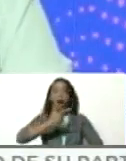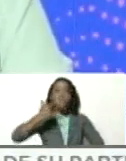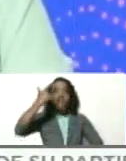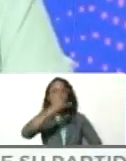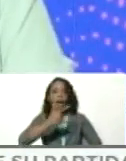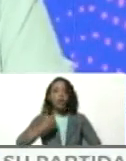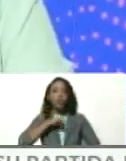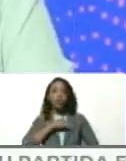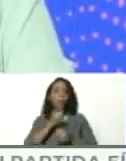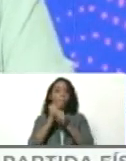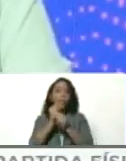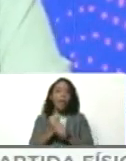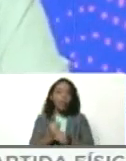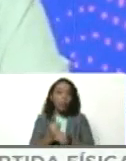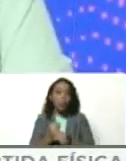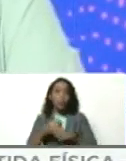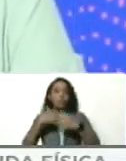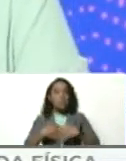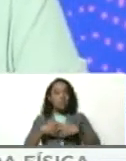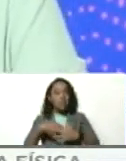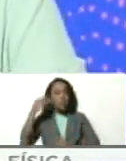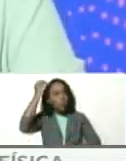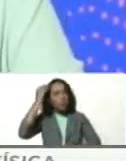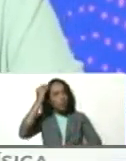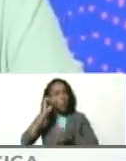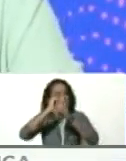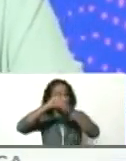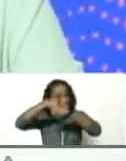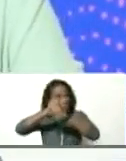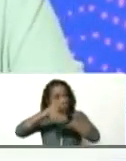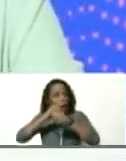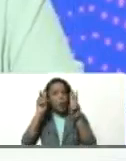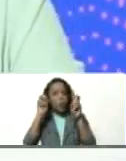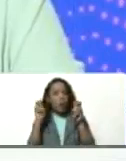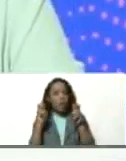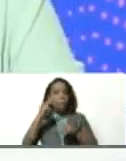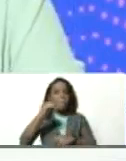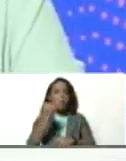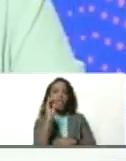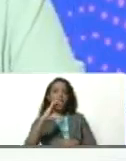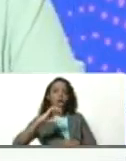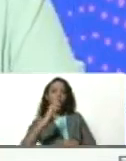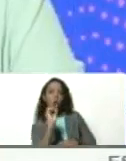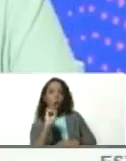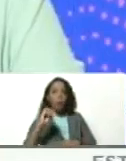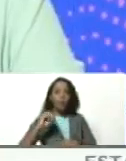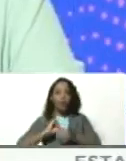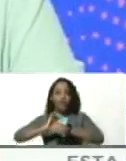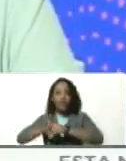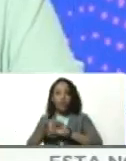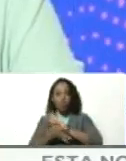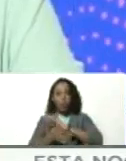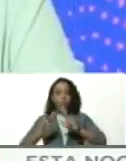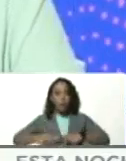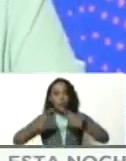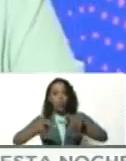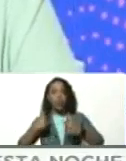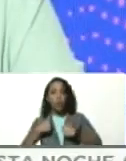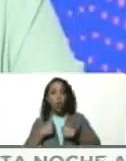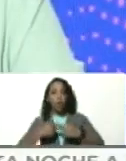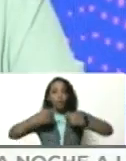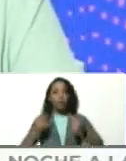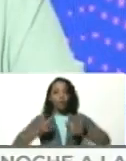Esperemos los análisis. Ante la nueva variante Omicron del coronavirus, yo he